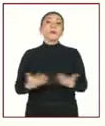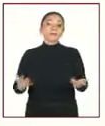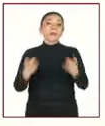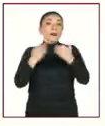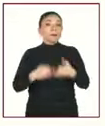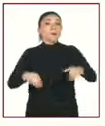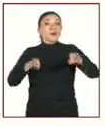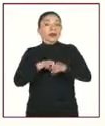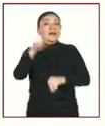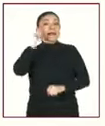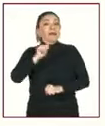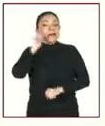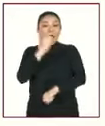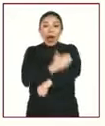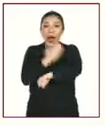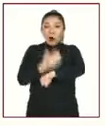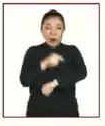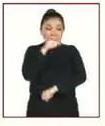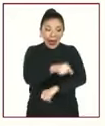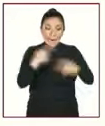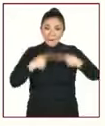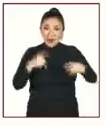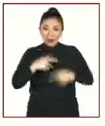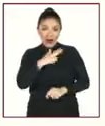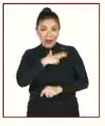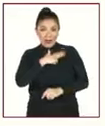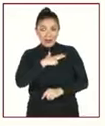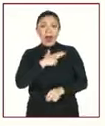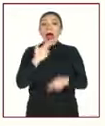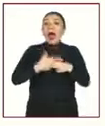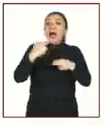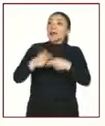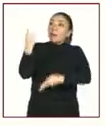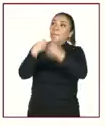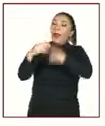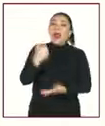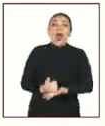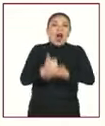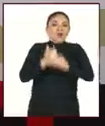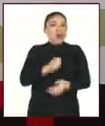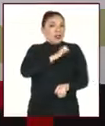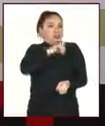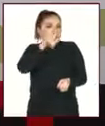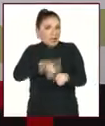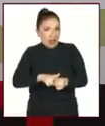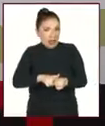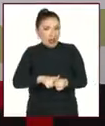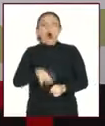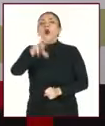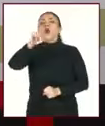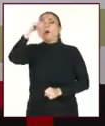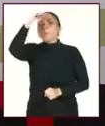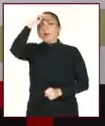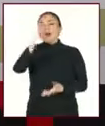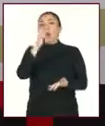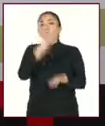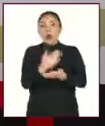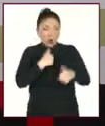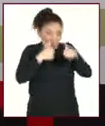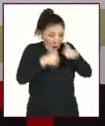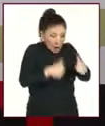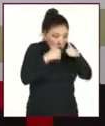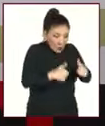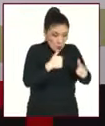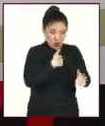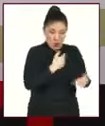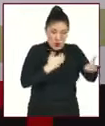también acompañar a la persona lesionada hasta que llegue la ayuda especializada. O sea, no es nada más la atiendo y voy y yo aviso.